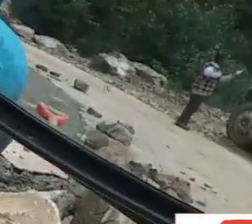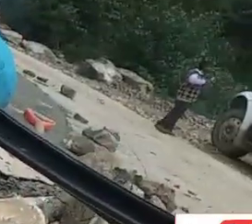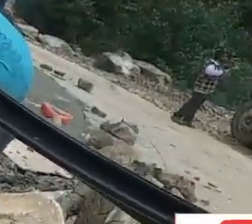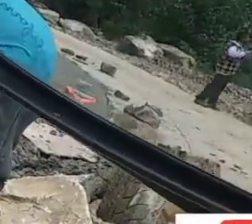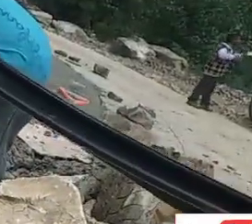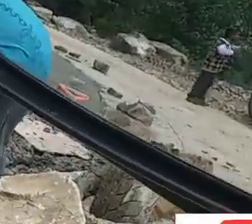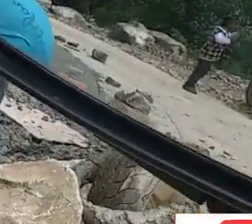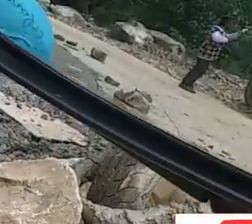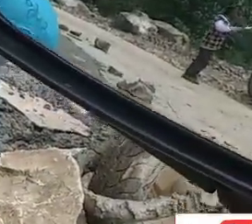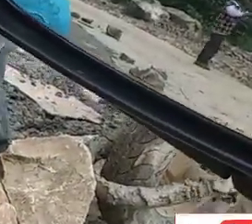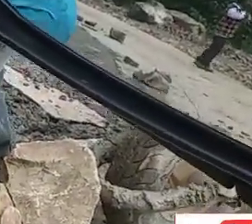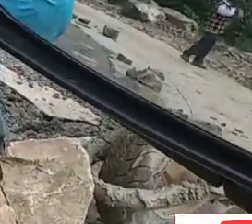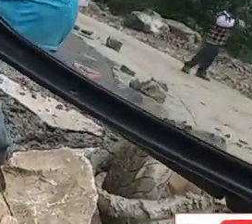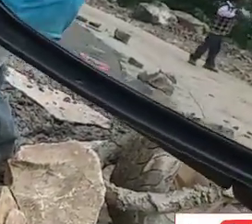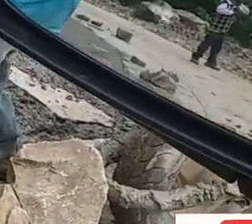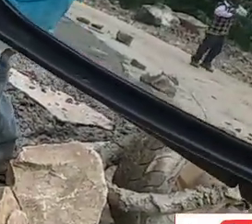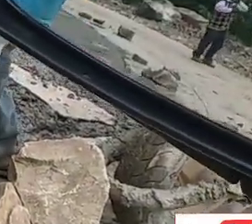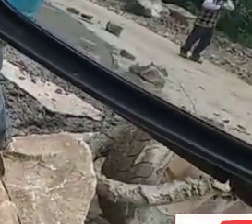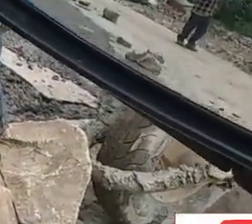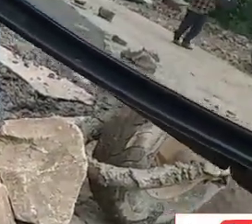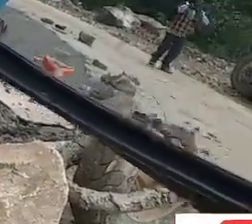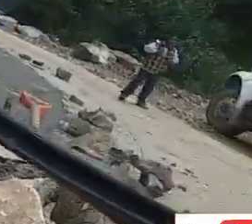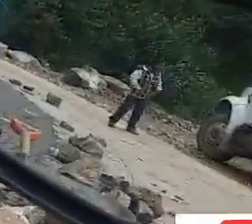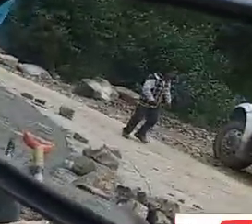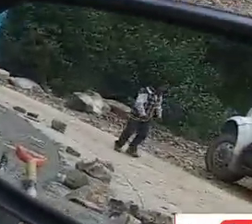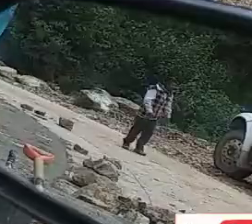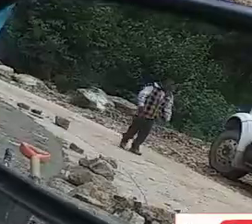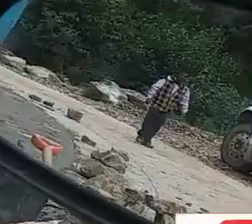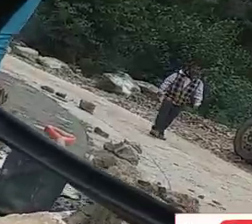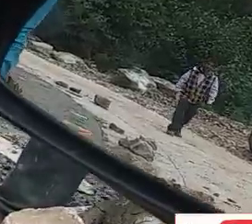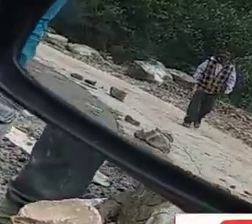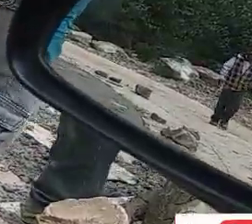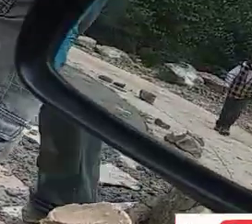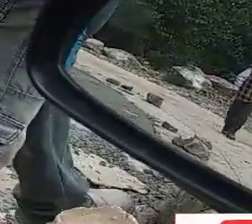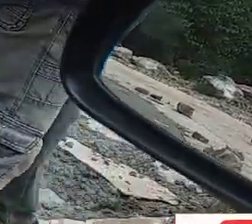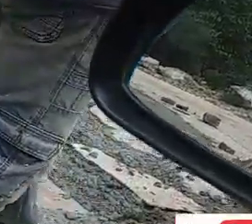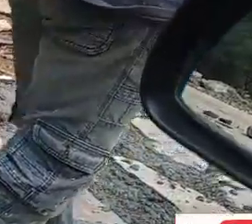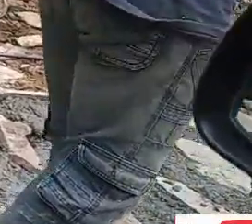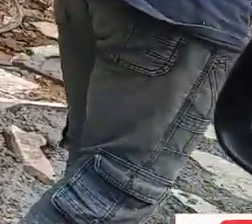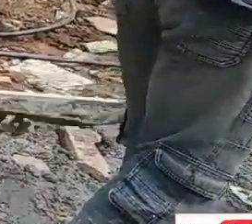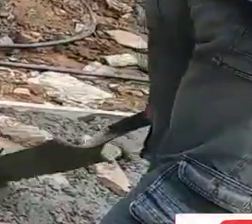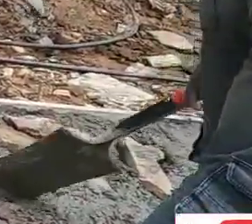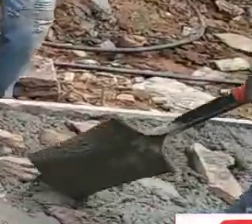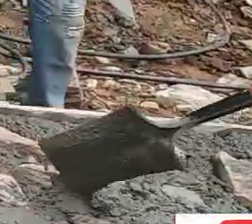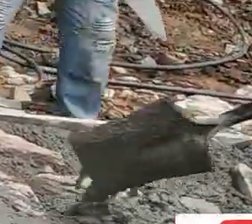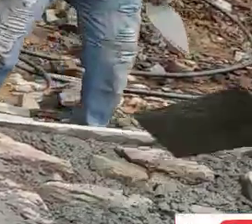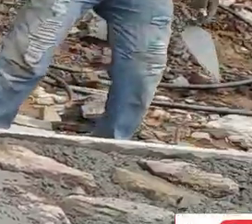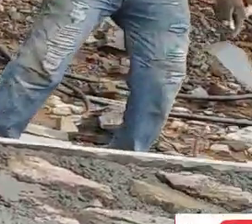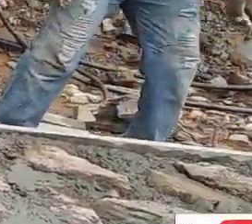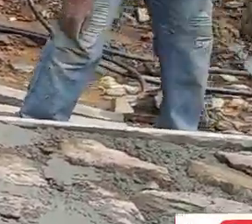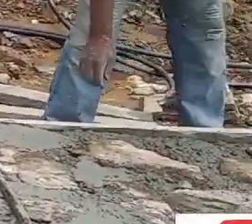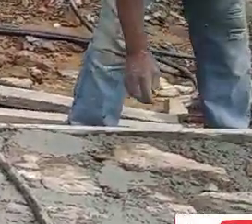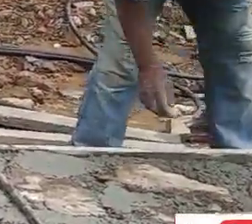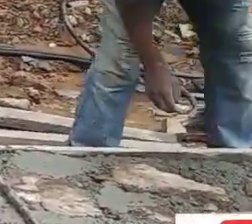El señor presidente de México, el licenciado Andrés Manuel López Obrador, en su visita aquí en Oaxaca, en Santiago